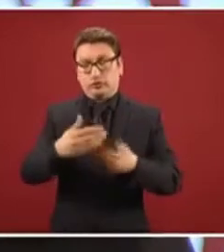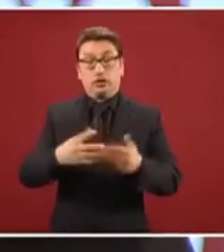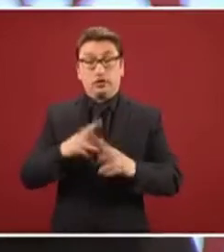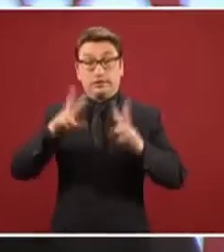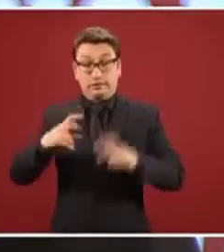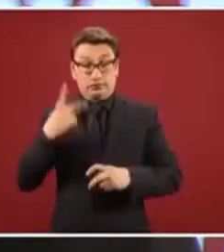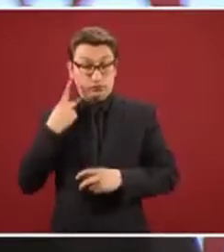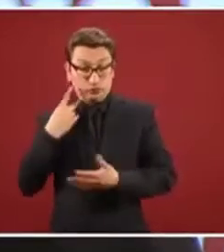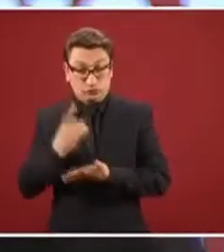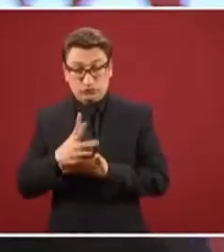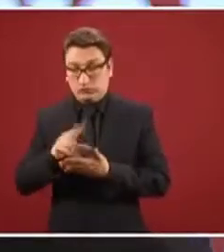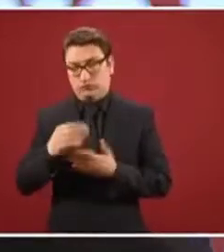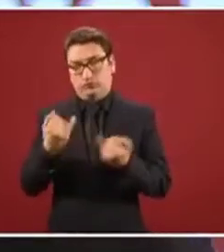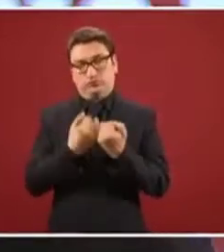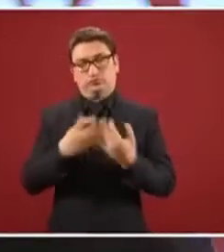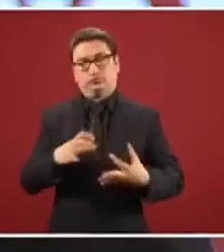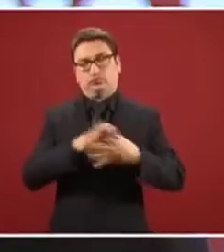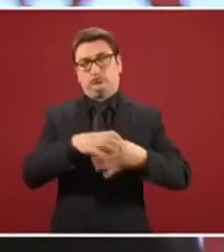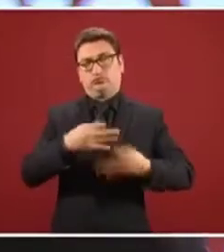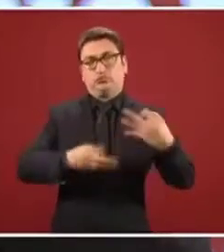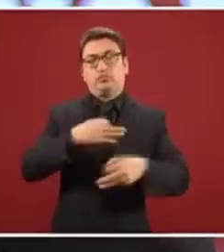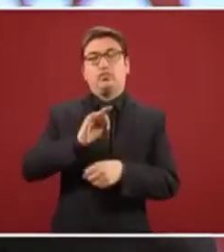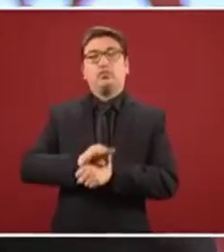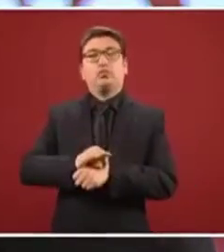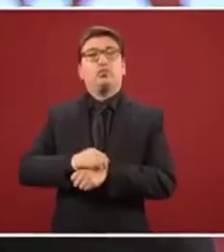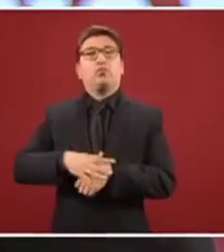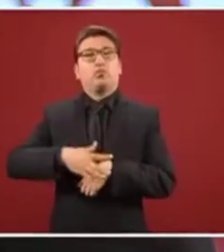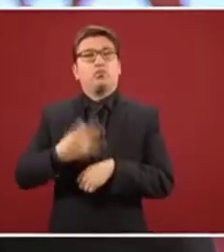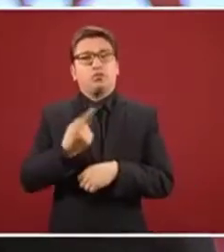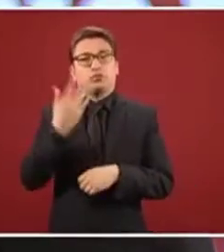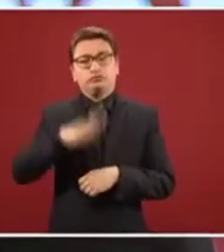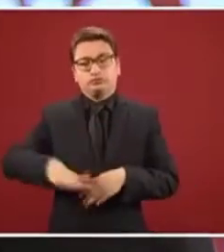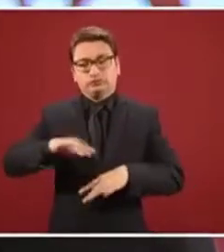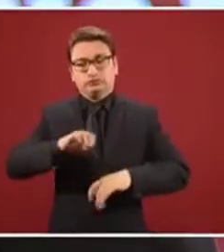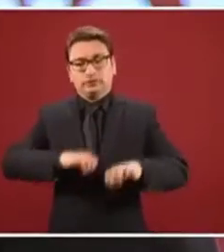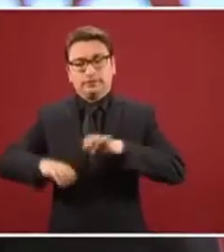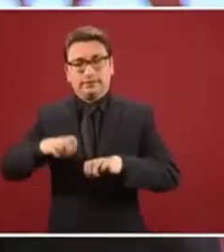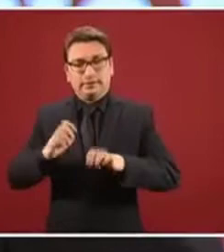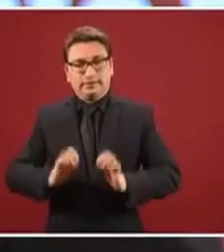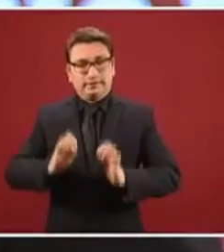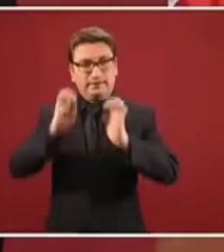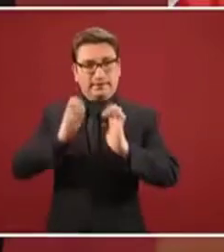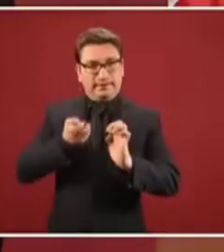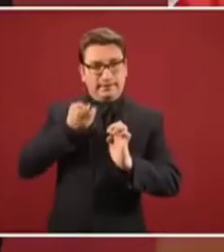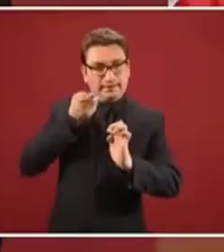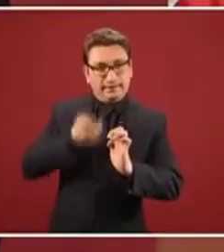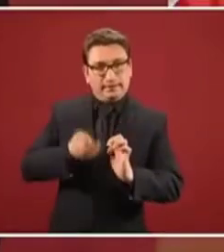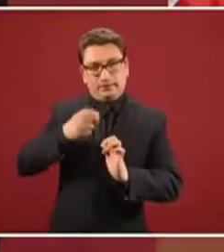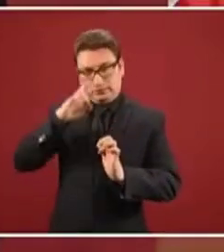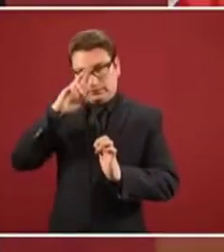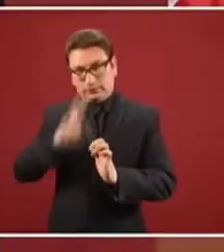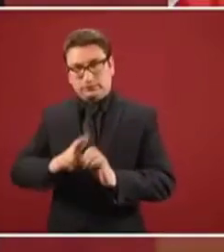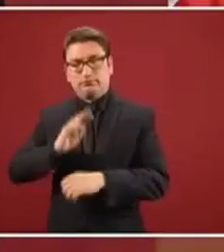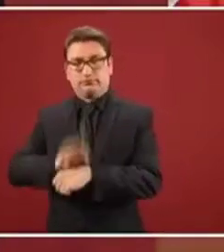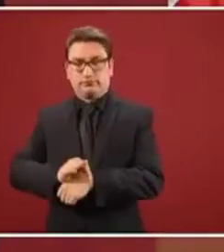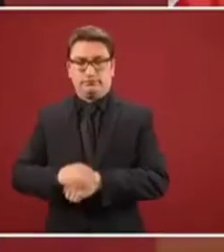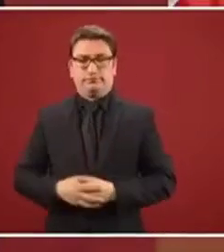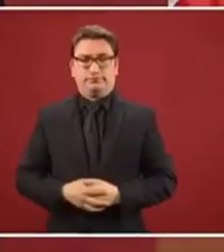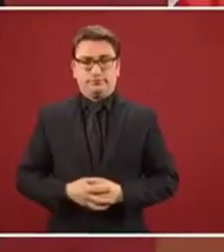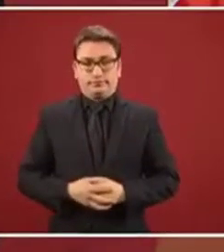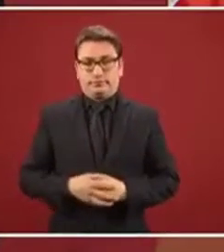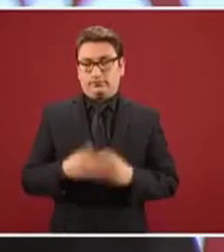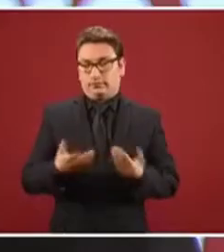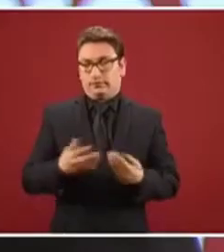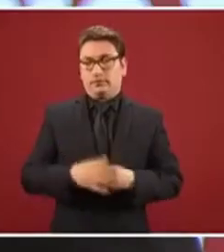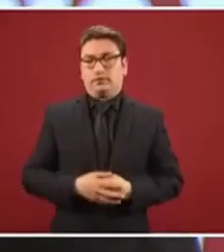política, que es la protección a la integridad de la sede diplomática de México. Entonces, me